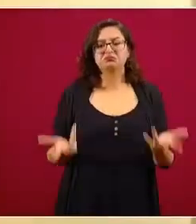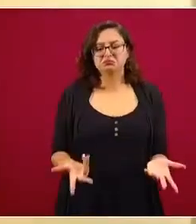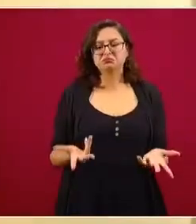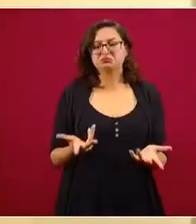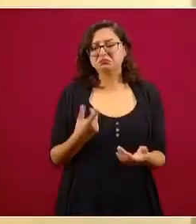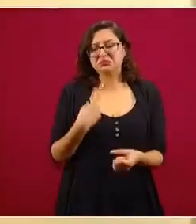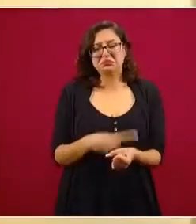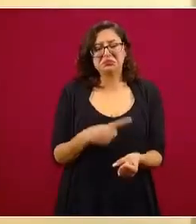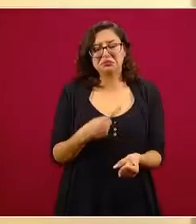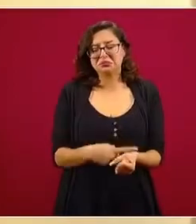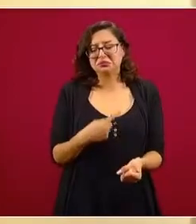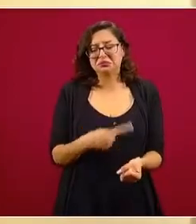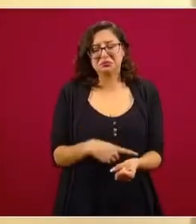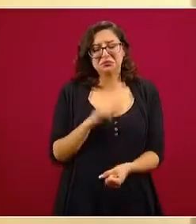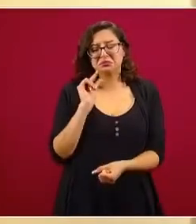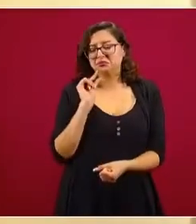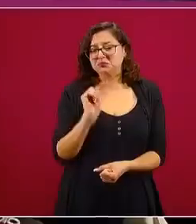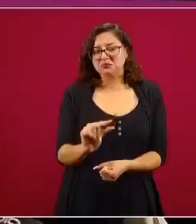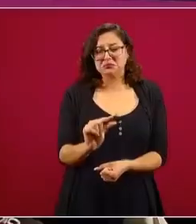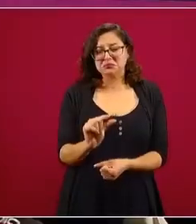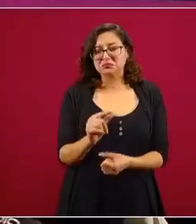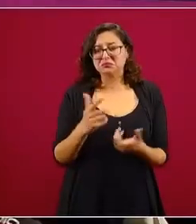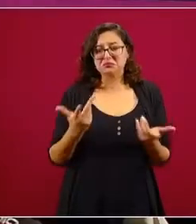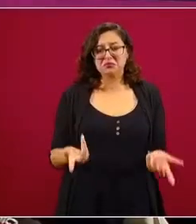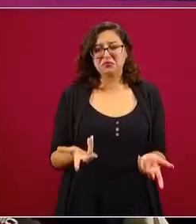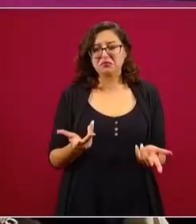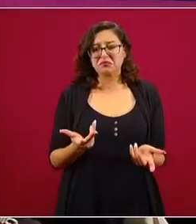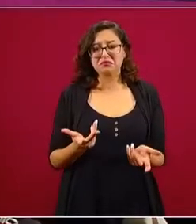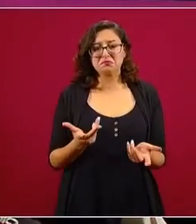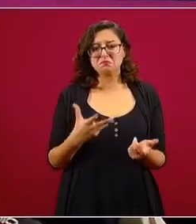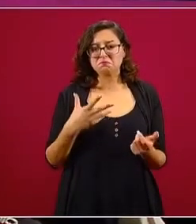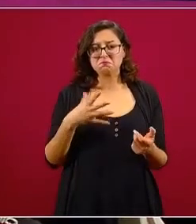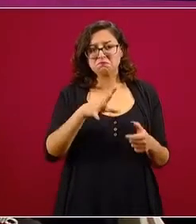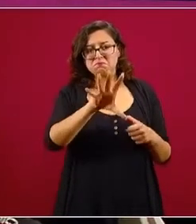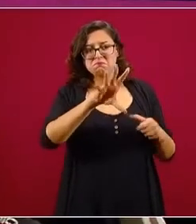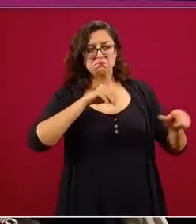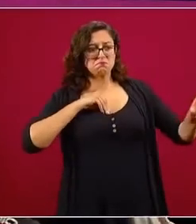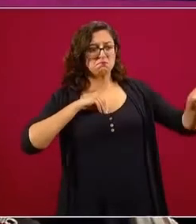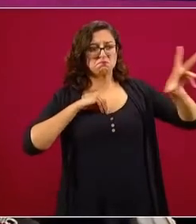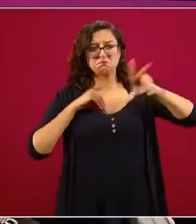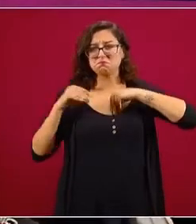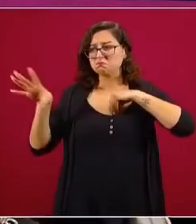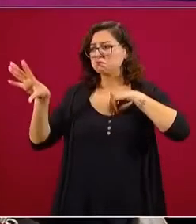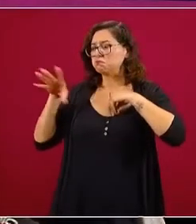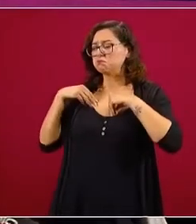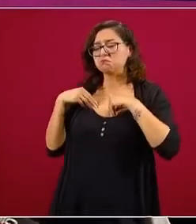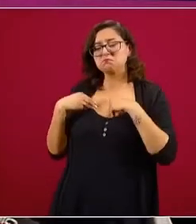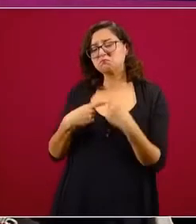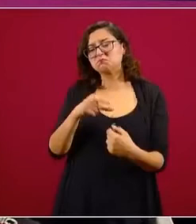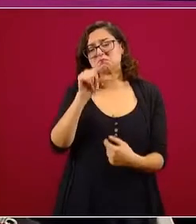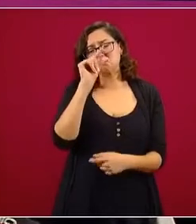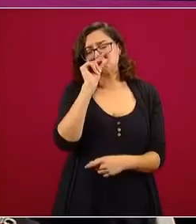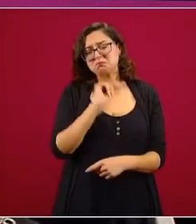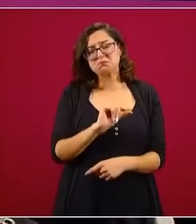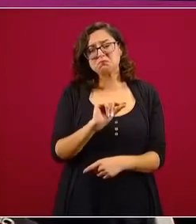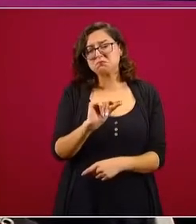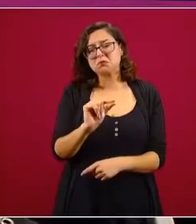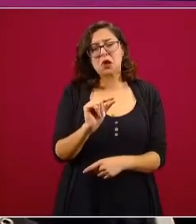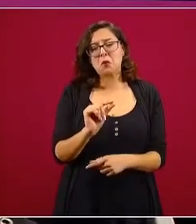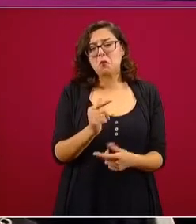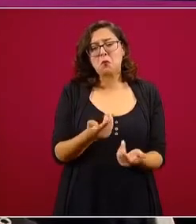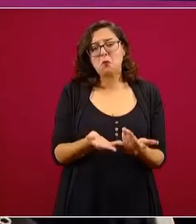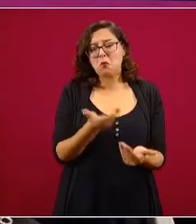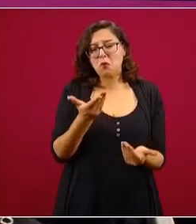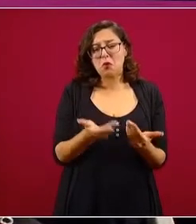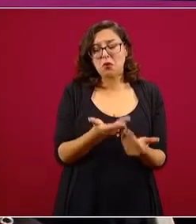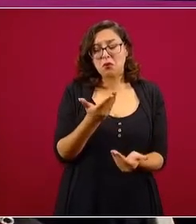carga de enfermedad menor o mucho menor que las que los previos grupos observados, bueno, aquí también es similar en